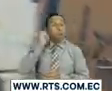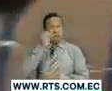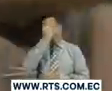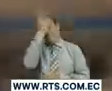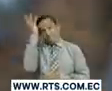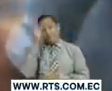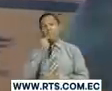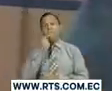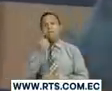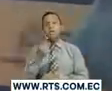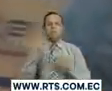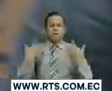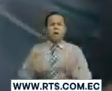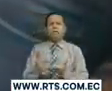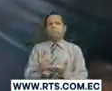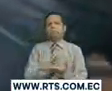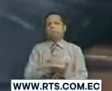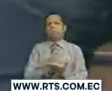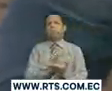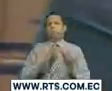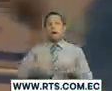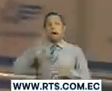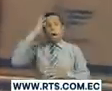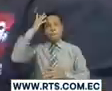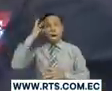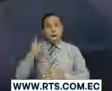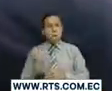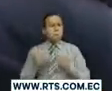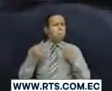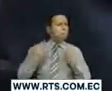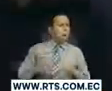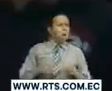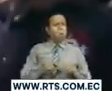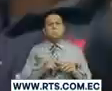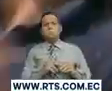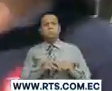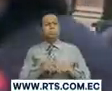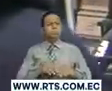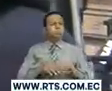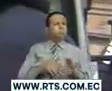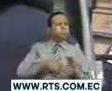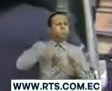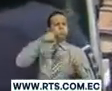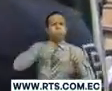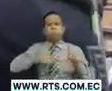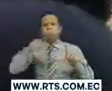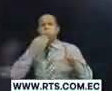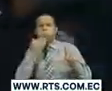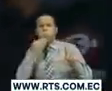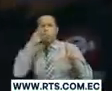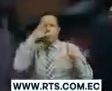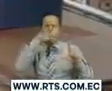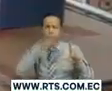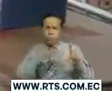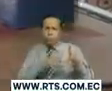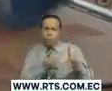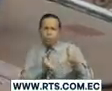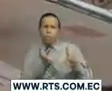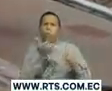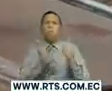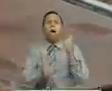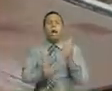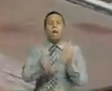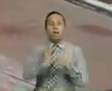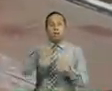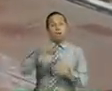puerto principal. En los próximos días tendría los resultados de nuevos estudios en cuanto al tema COVID-19. Este miércoles vamos